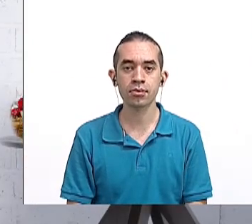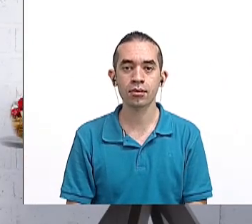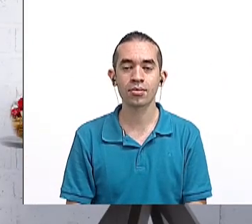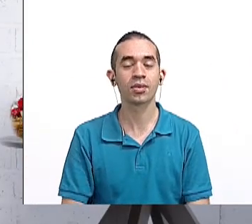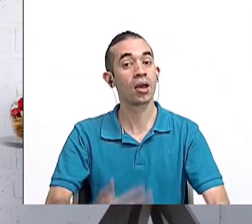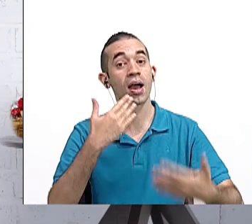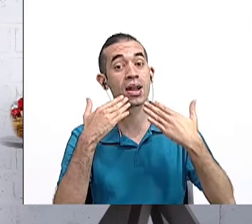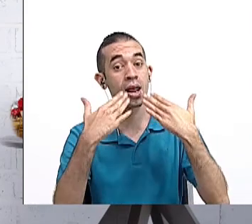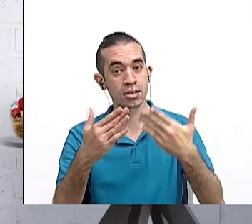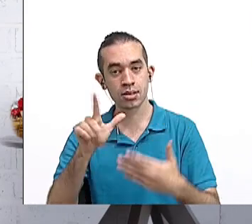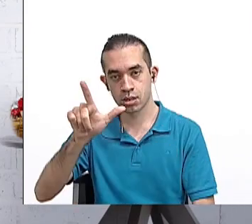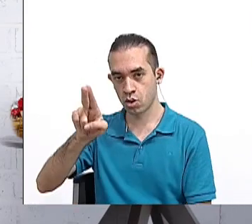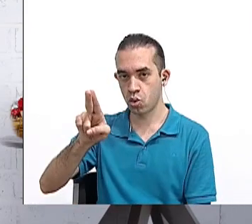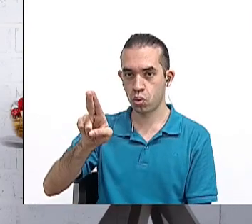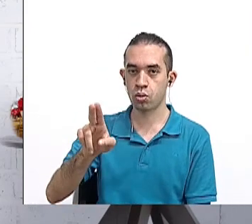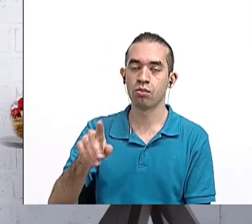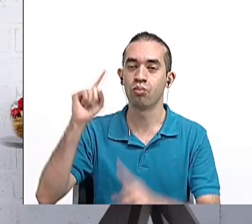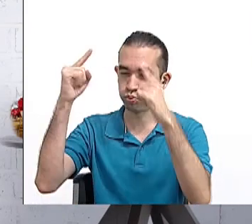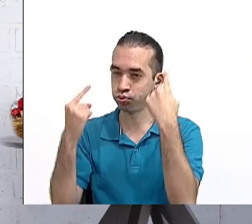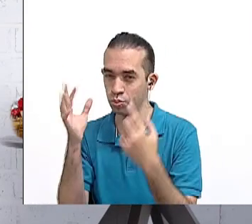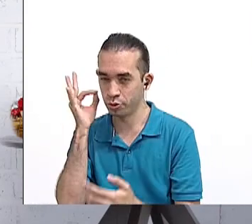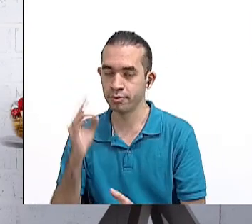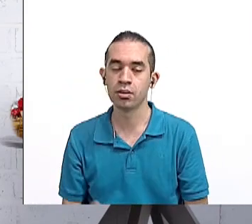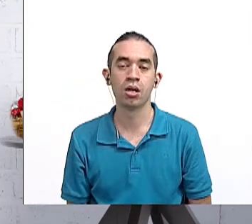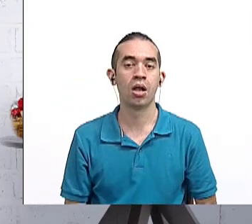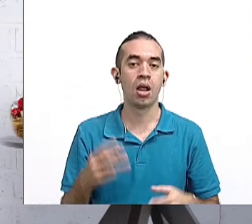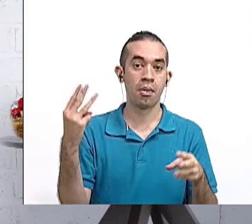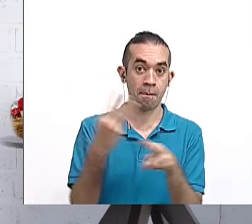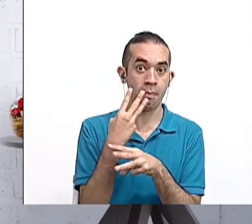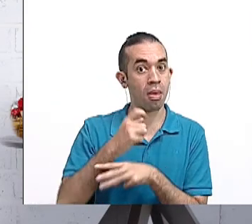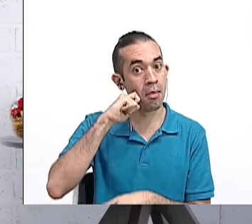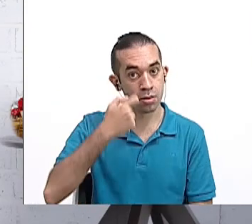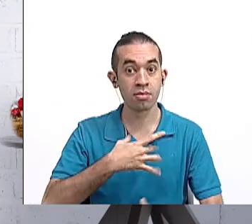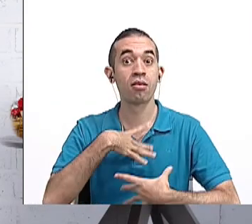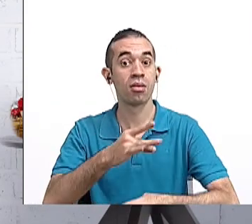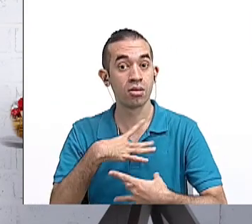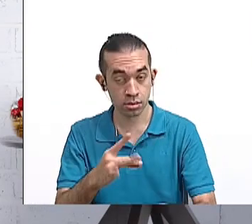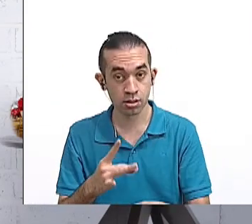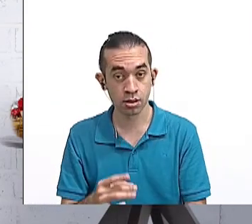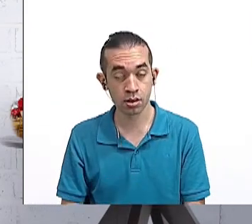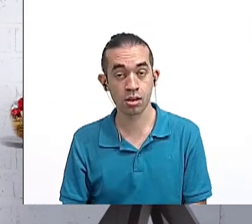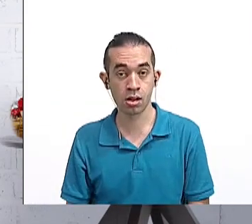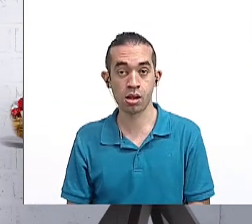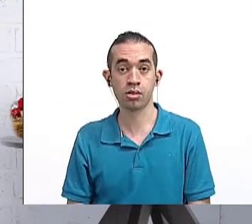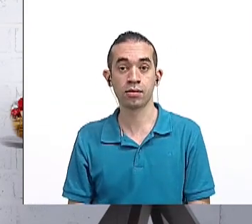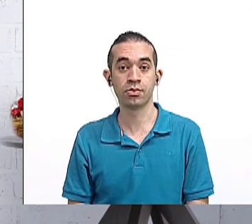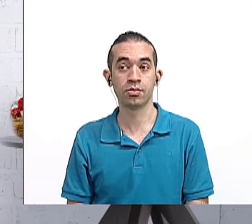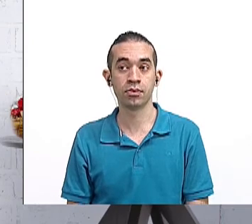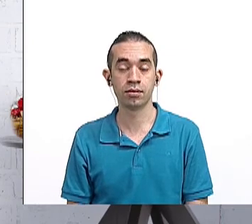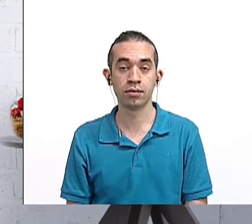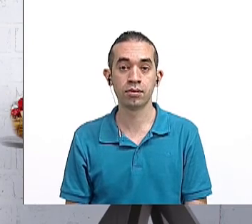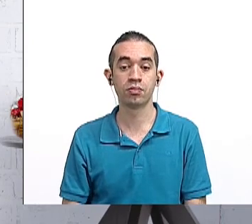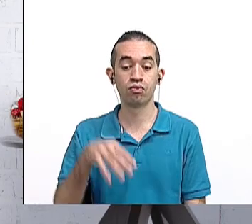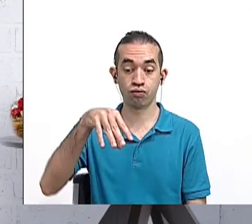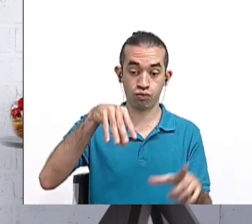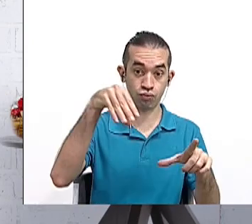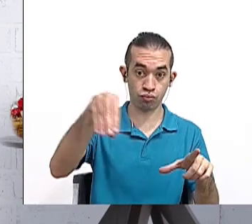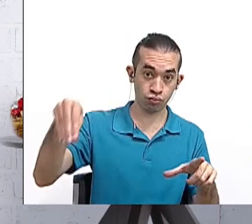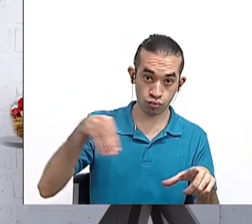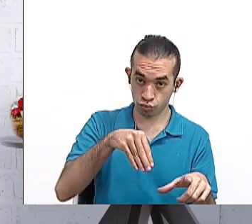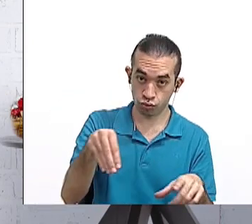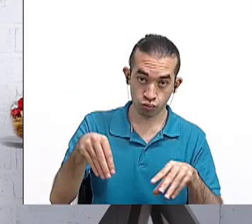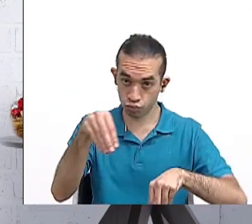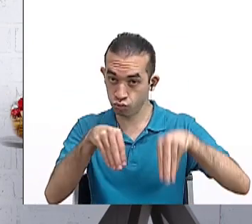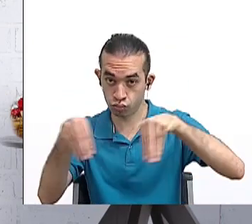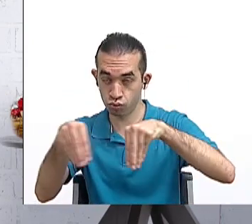gracias luego verdades son matemáticas como siempre super interesantes y esto lo que es del ajedrez es algún juego